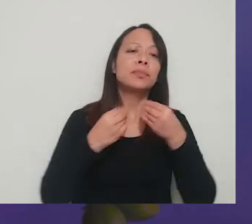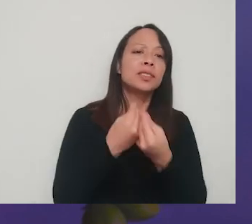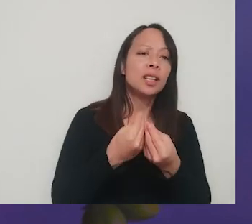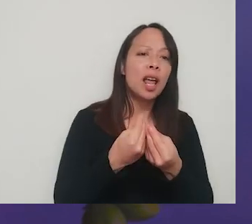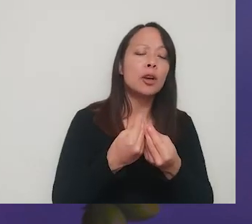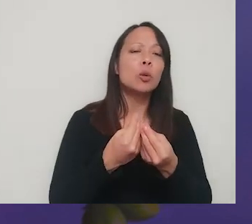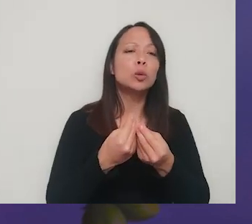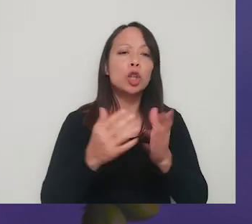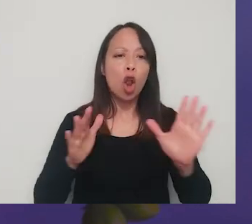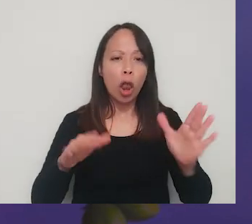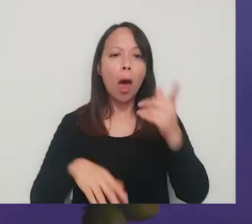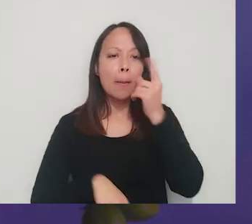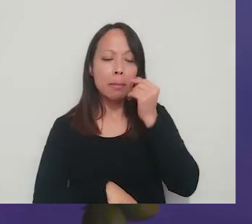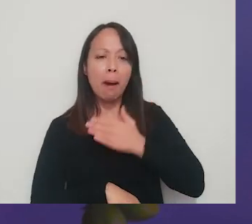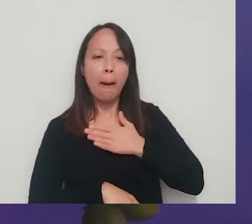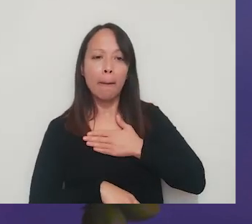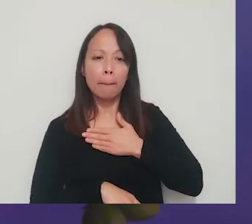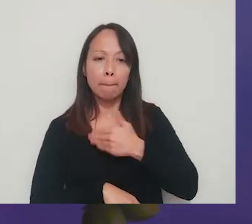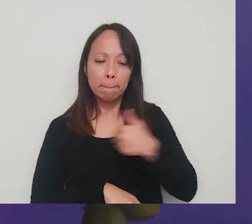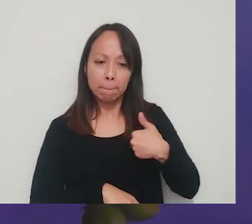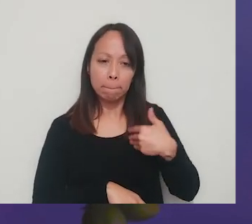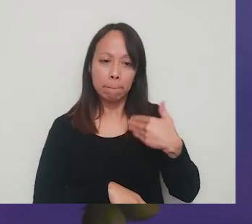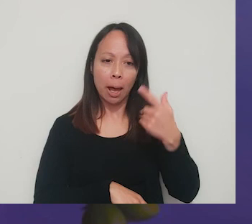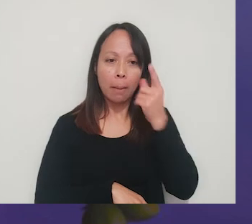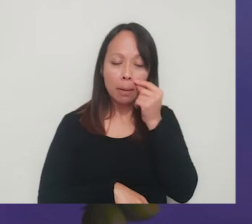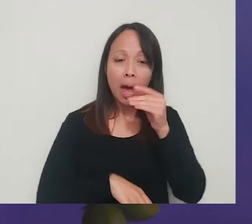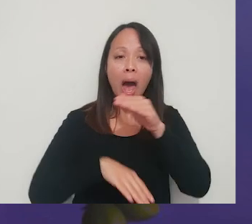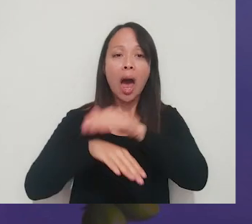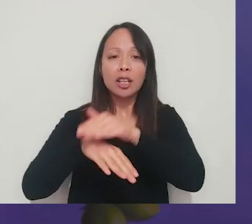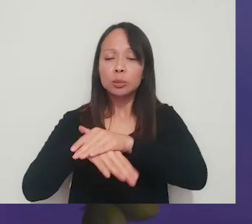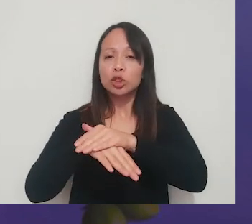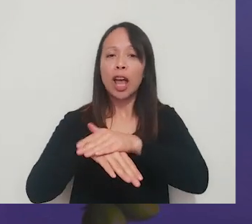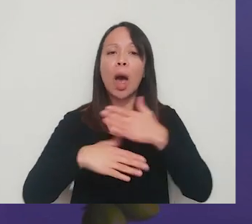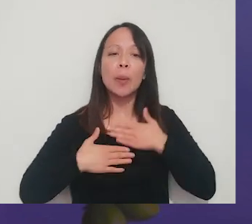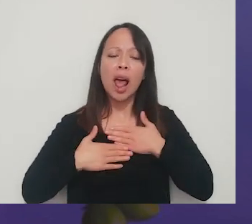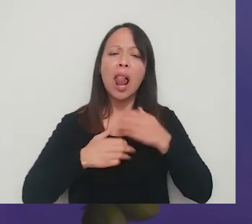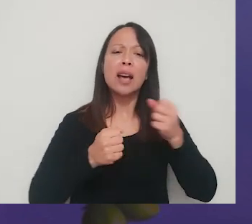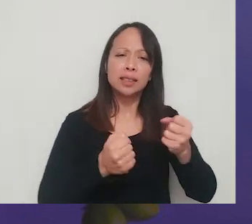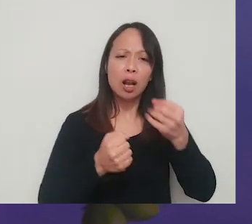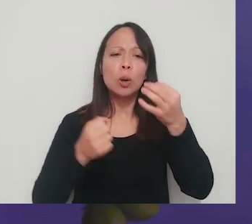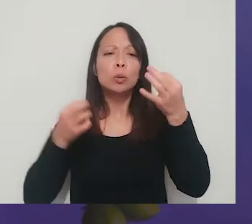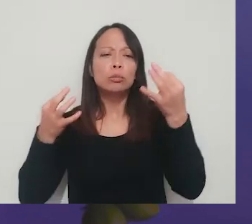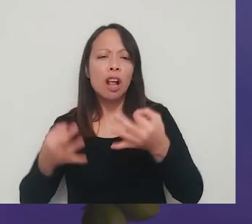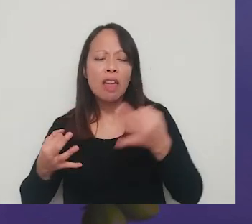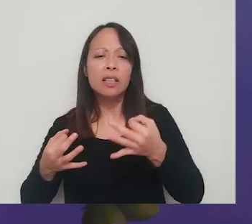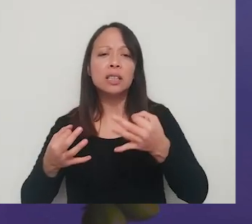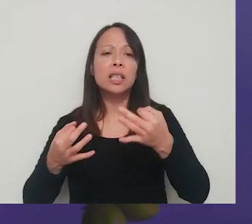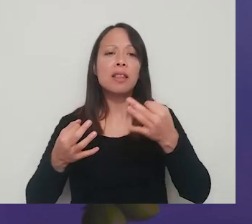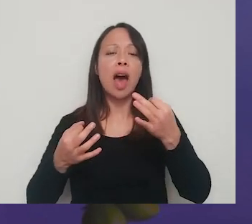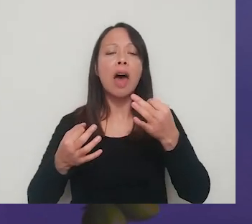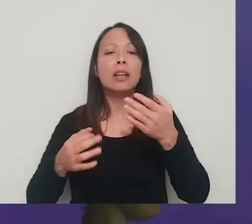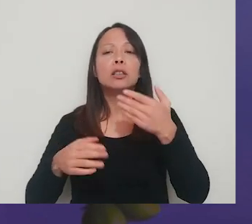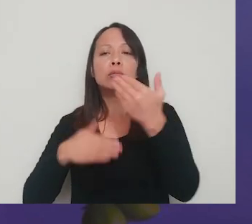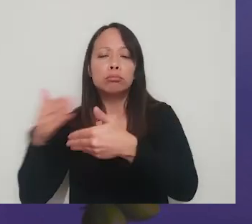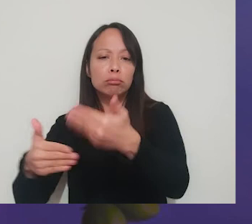ejercicio de una maternidad y paternidad responsable, sopesando los derechos humanos en juego, como vimos, la salud, la dignidad, el gozar